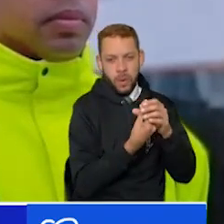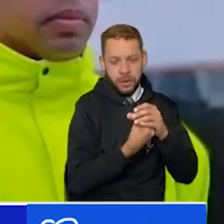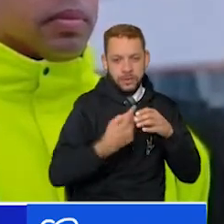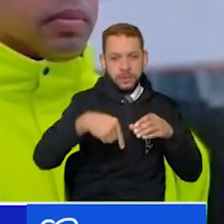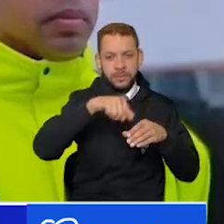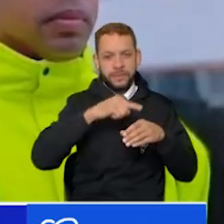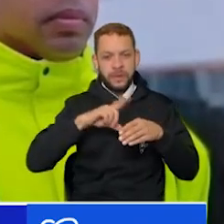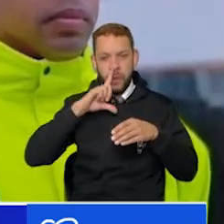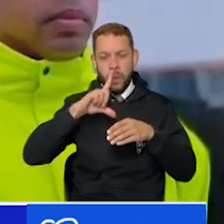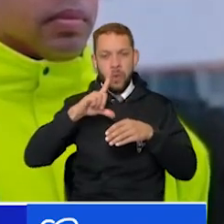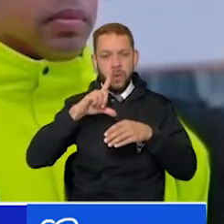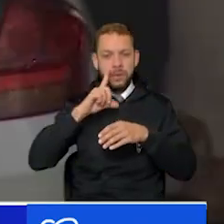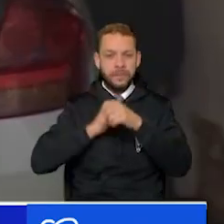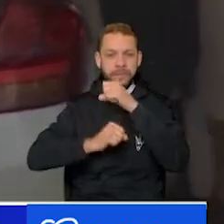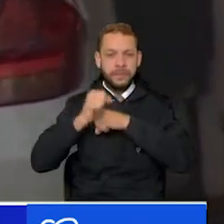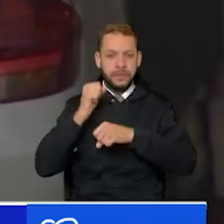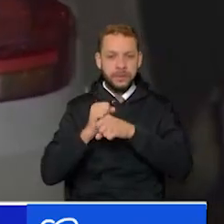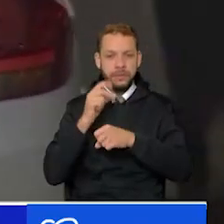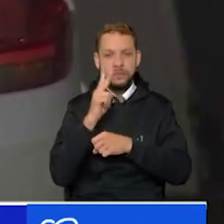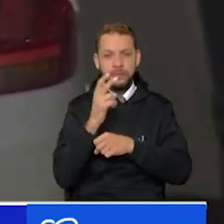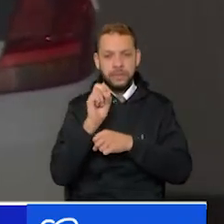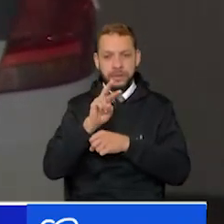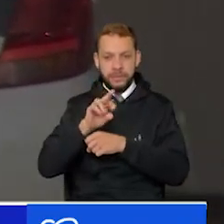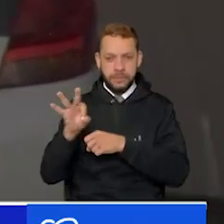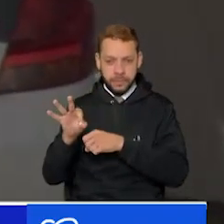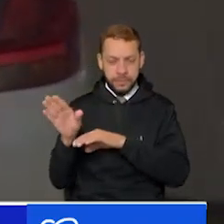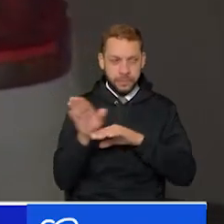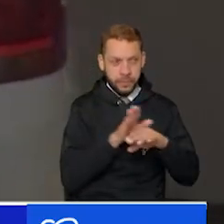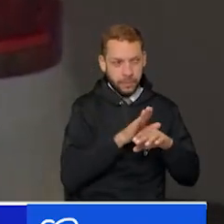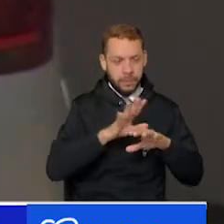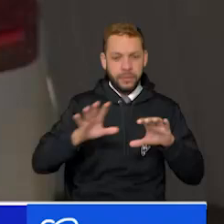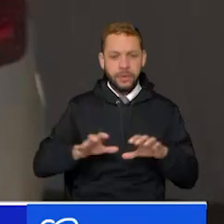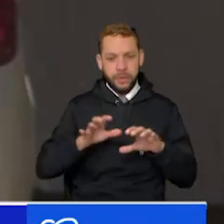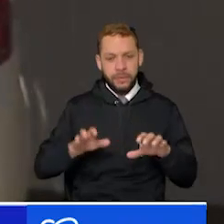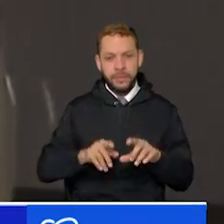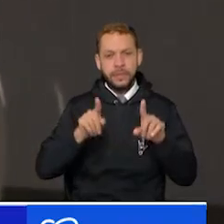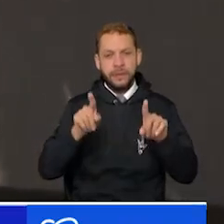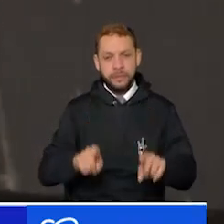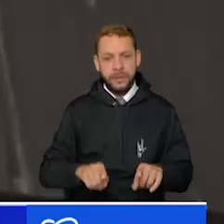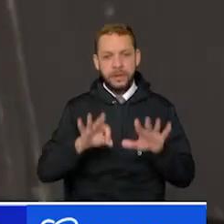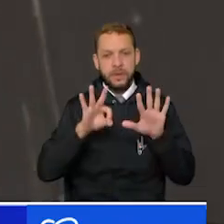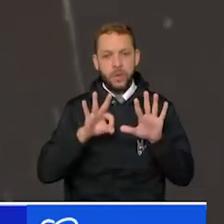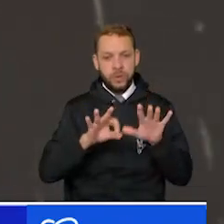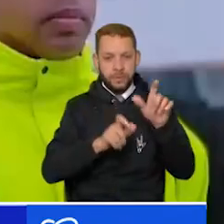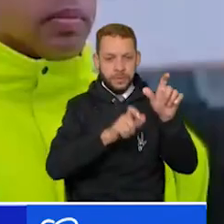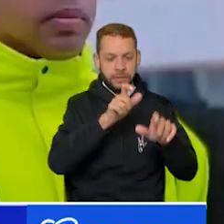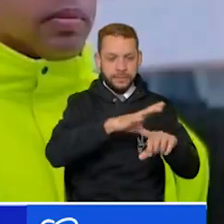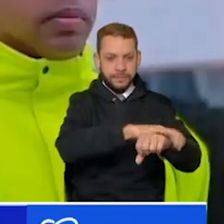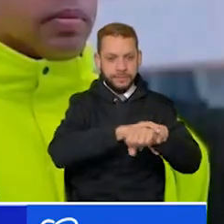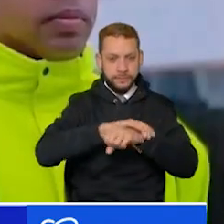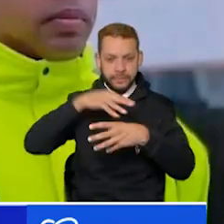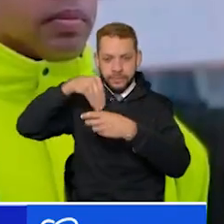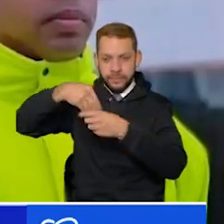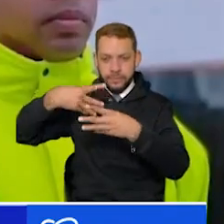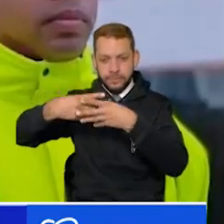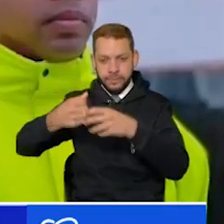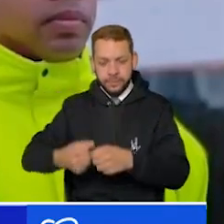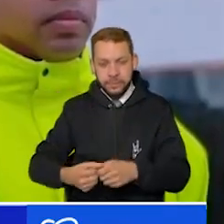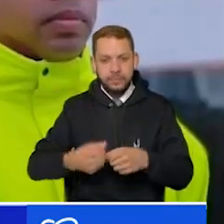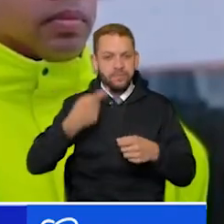julio del año 2023. Esta operación además dejó captura de 8 individuos. Por concierto para